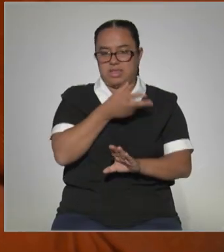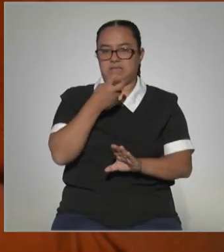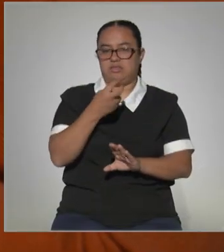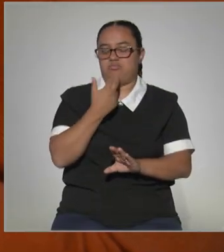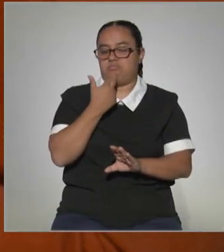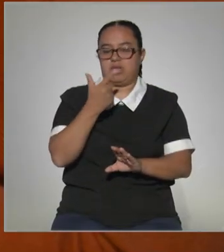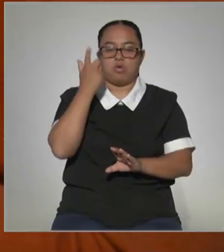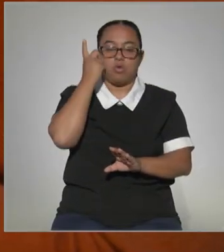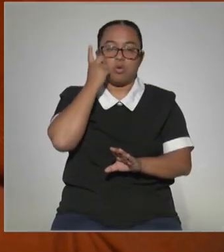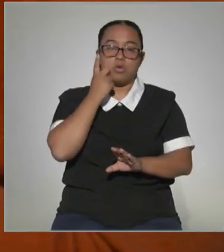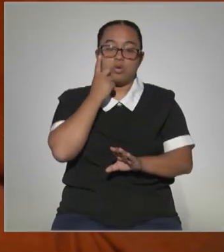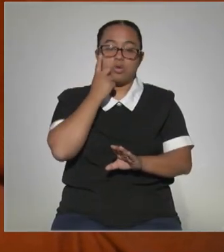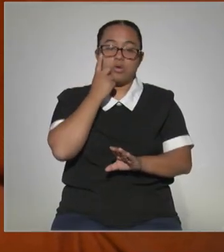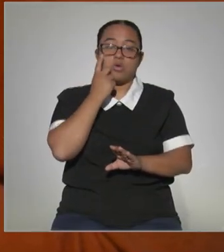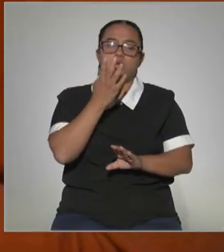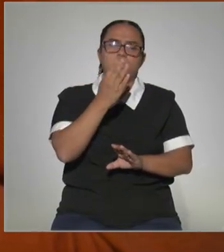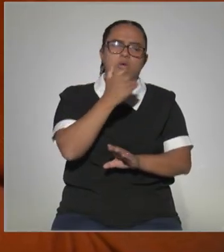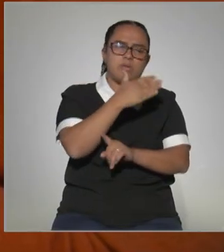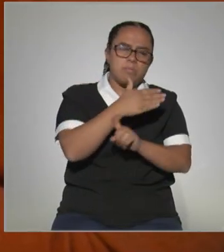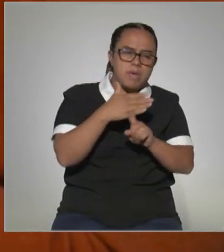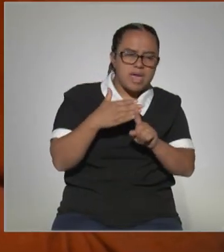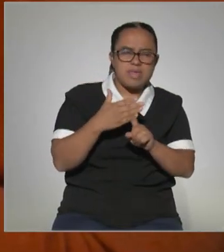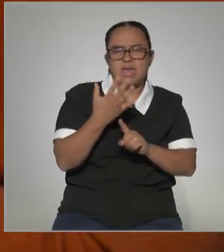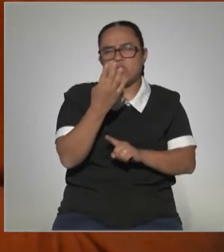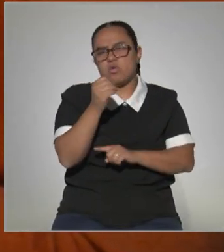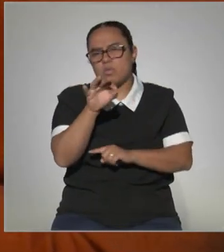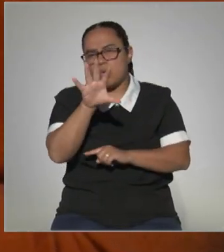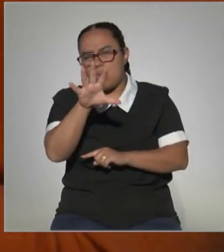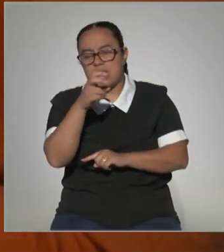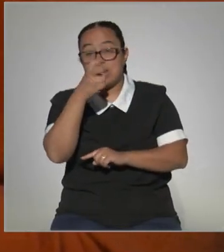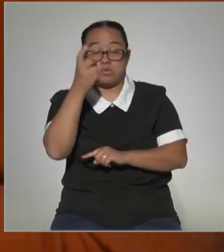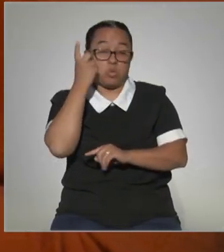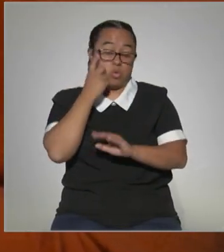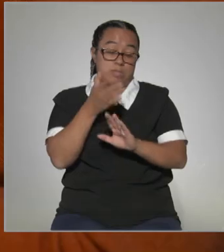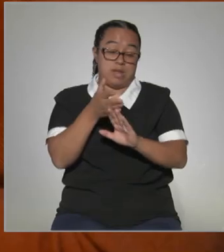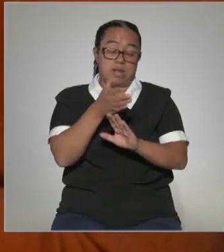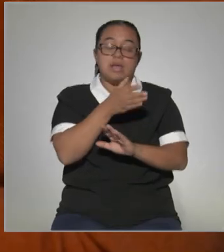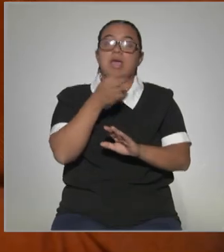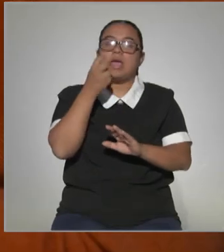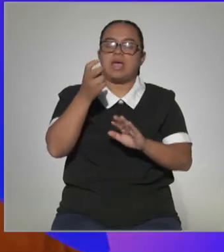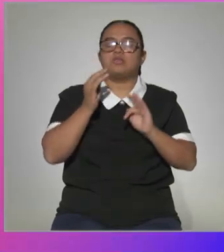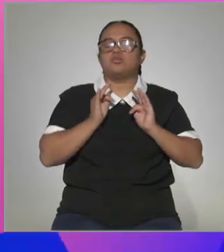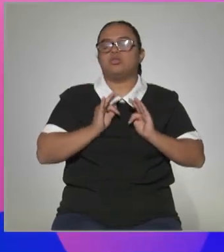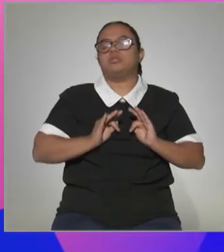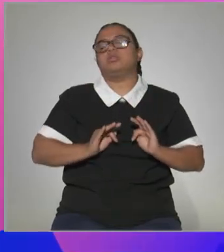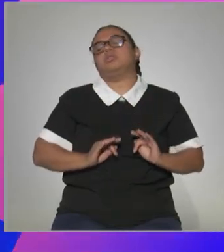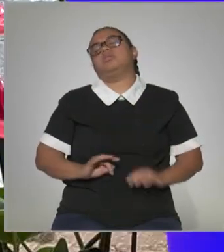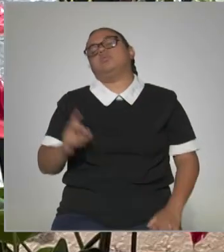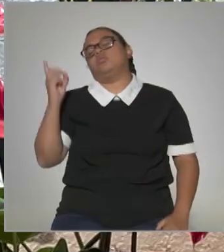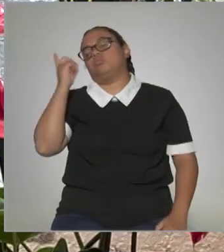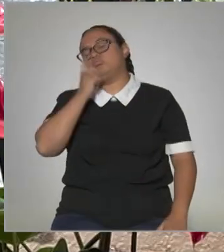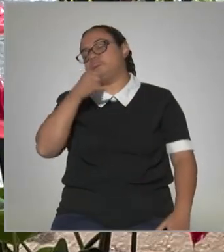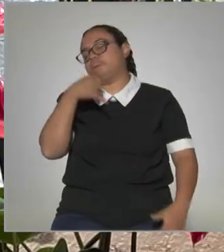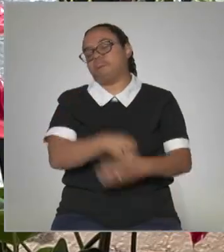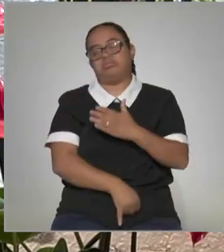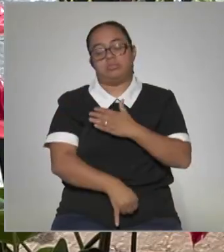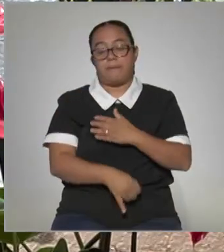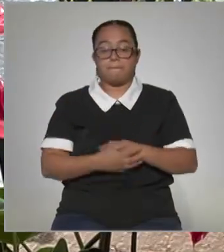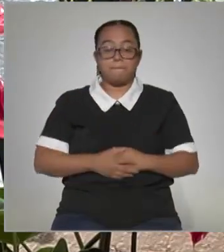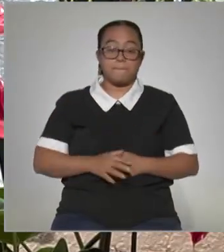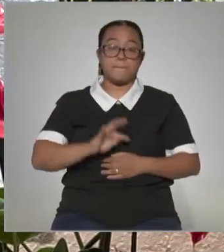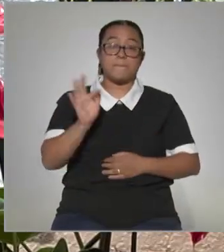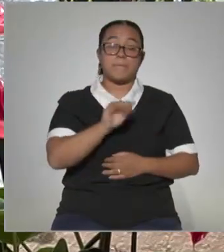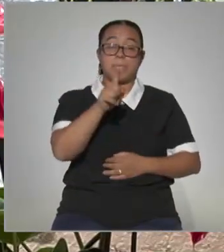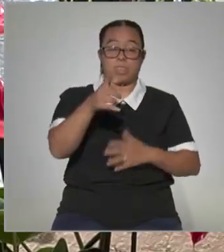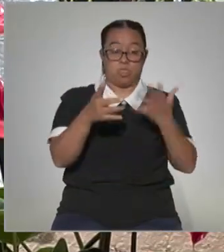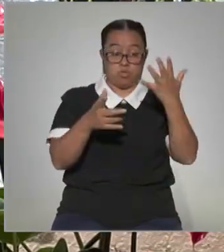decir, 9:30, cuarto para las 10, para tener un sueño profundo, un sueño mucho más reparador. Si nosotros logramos dormir a